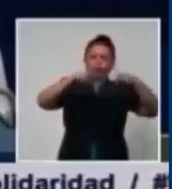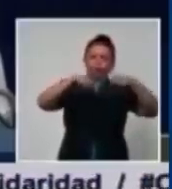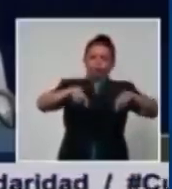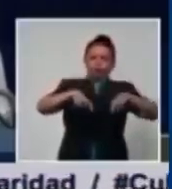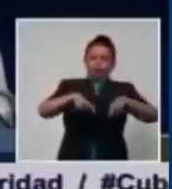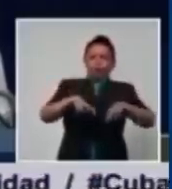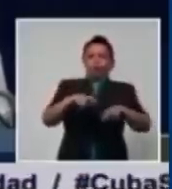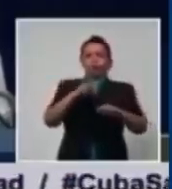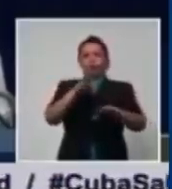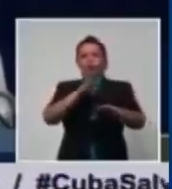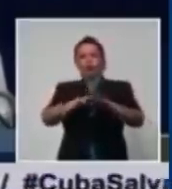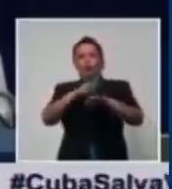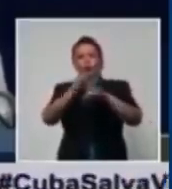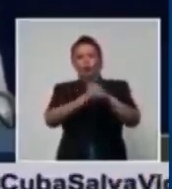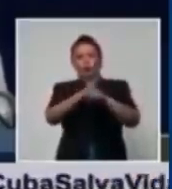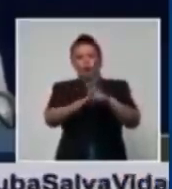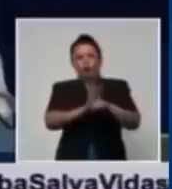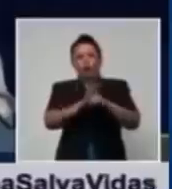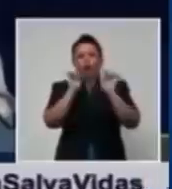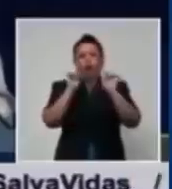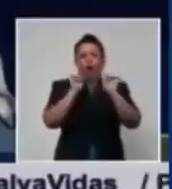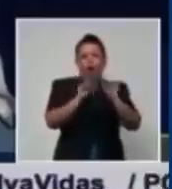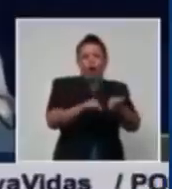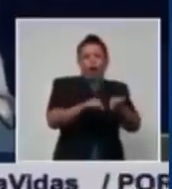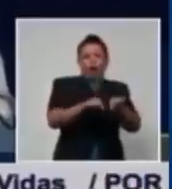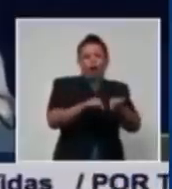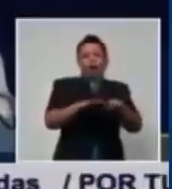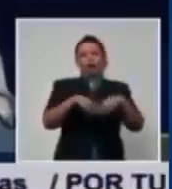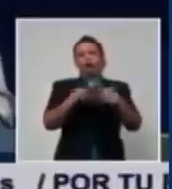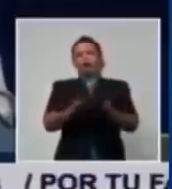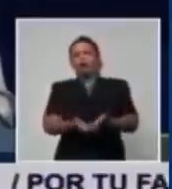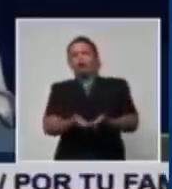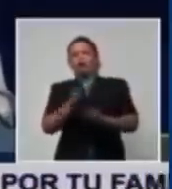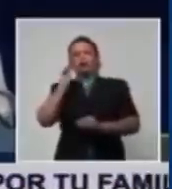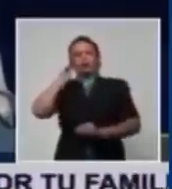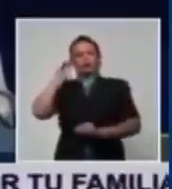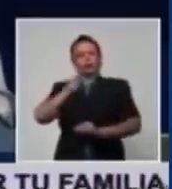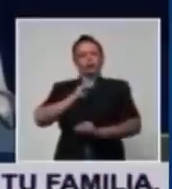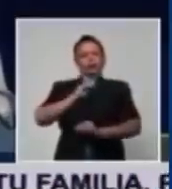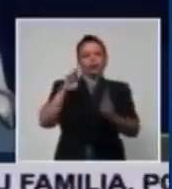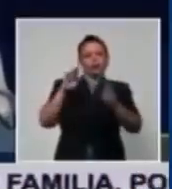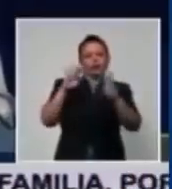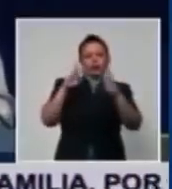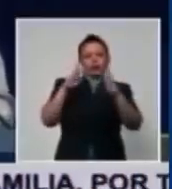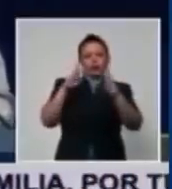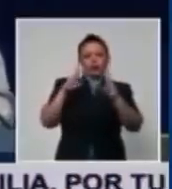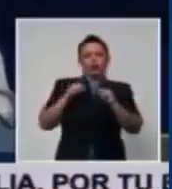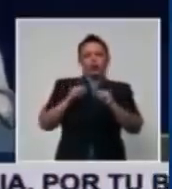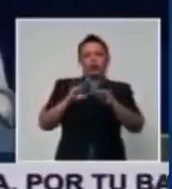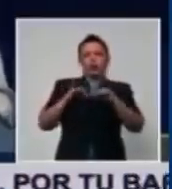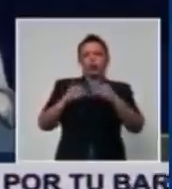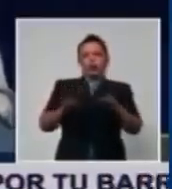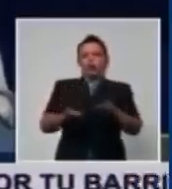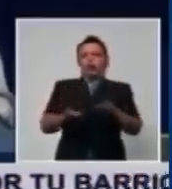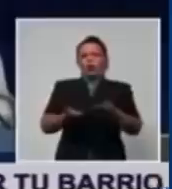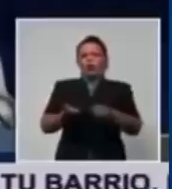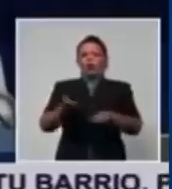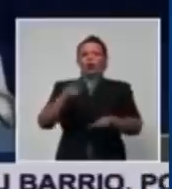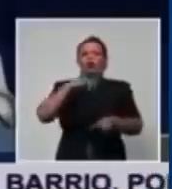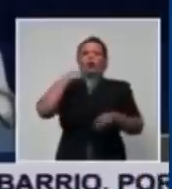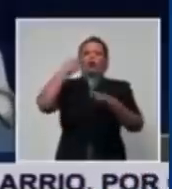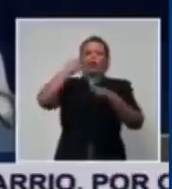pudo determinar de que el fallecimiento no ocurrió como